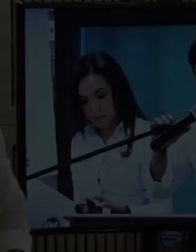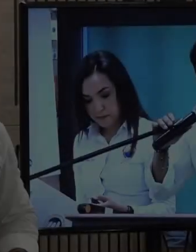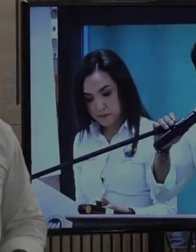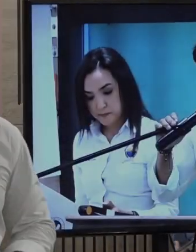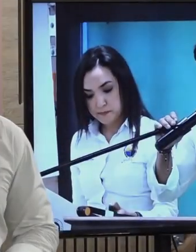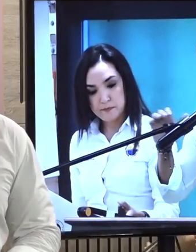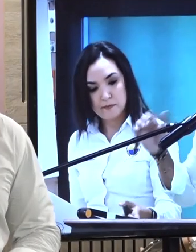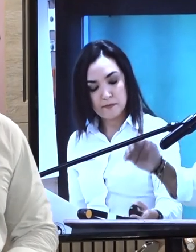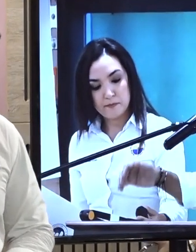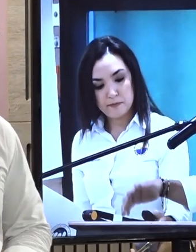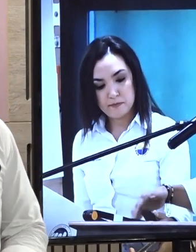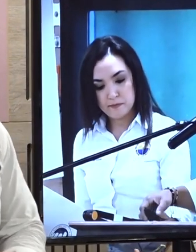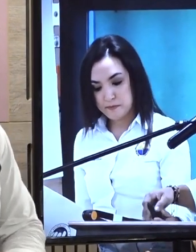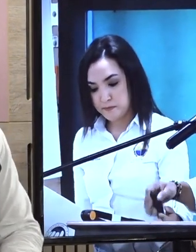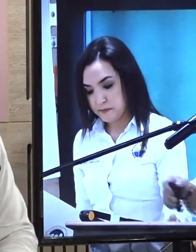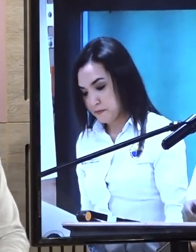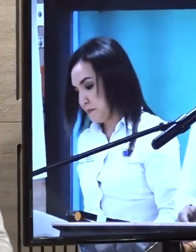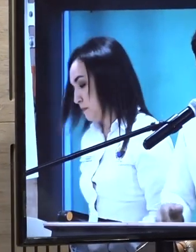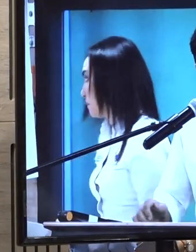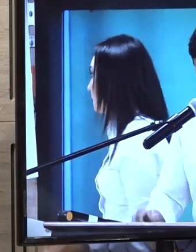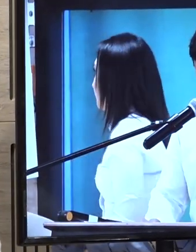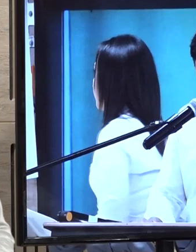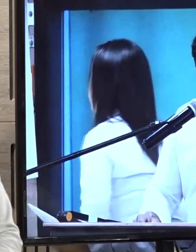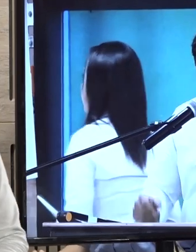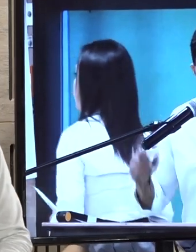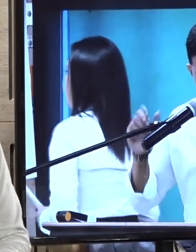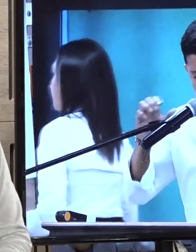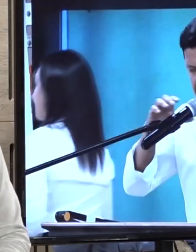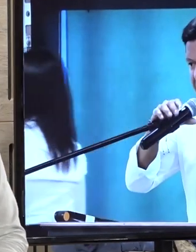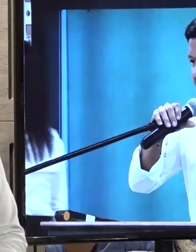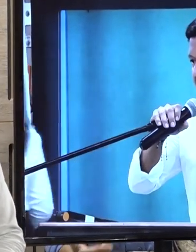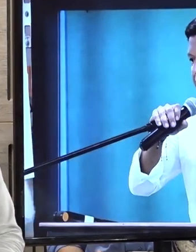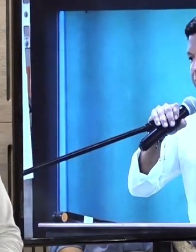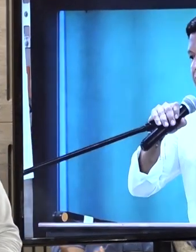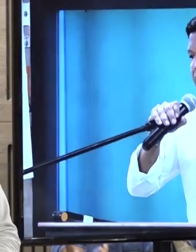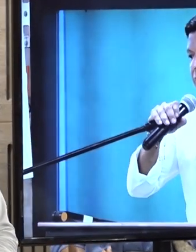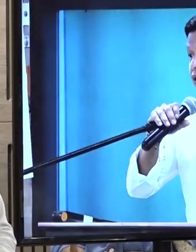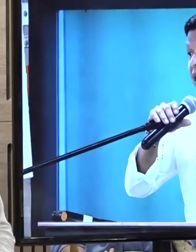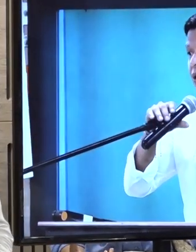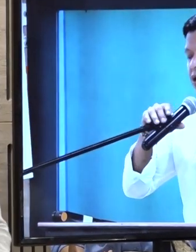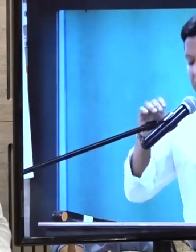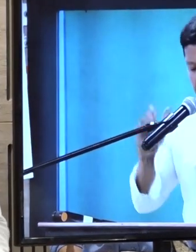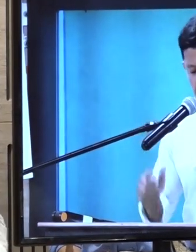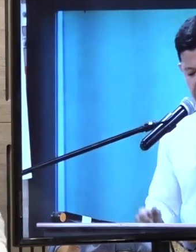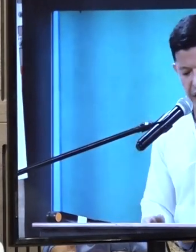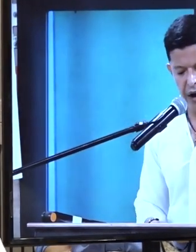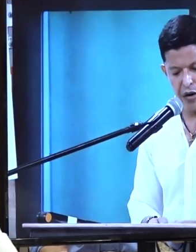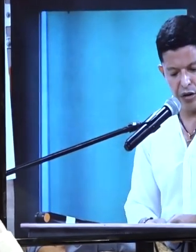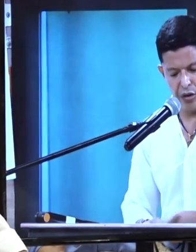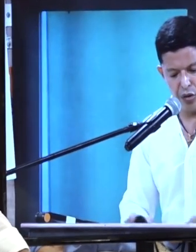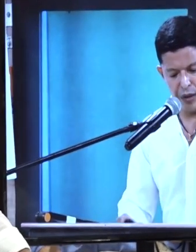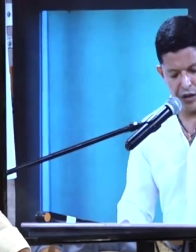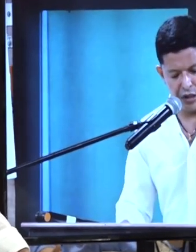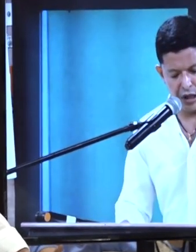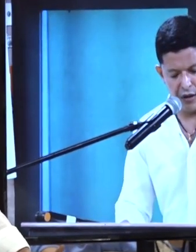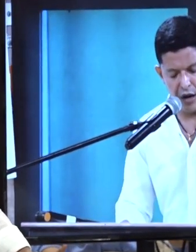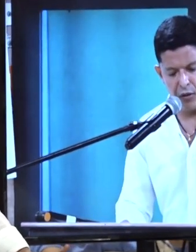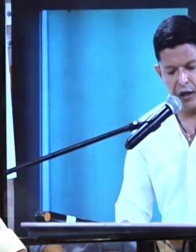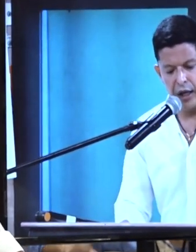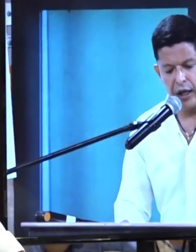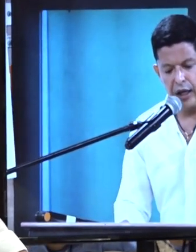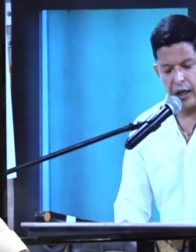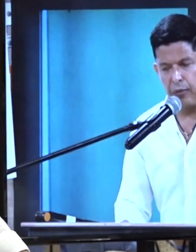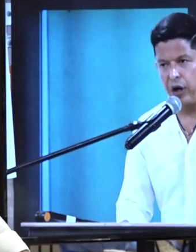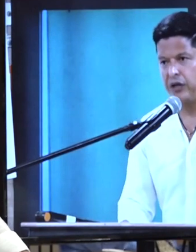buo nuevamente saludarles vamos a presentar rápidamente este eh bordador de de trabajo de documento de trabajo